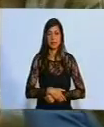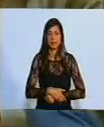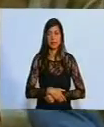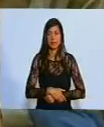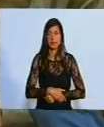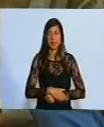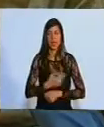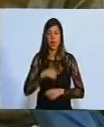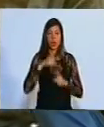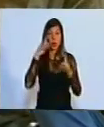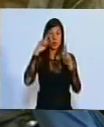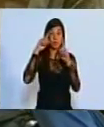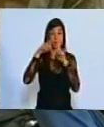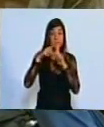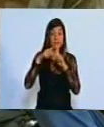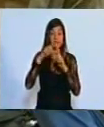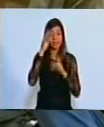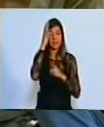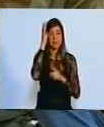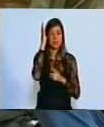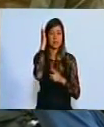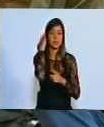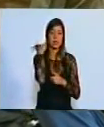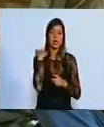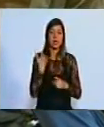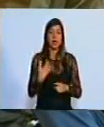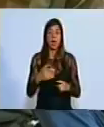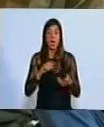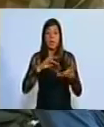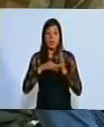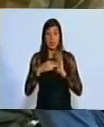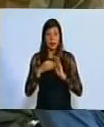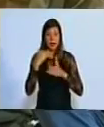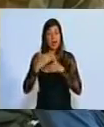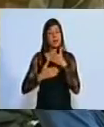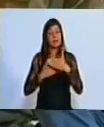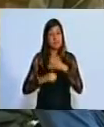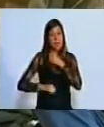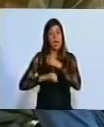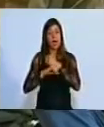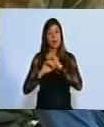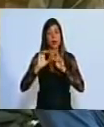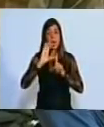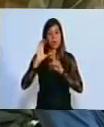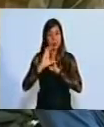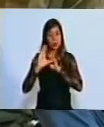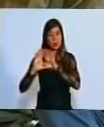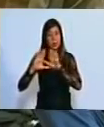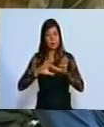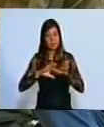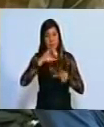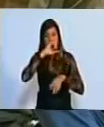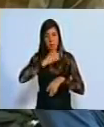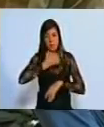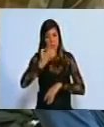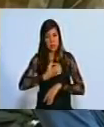Nuestro reto en ese sentido es acompañar los procesos por reivindicar nuestros valores auténticamente venezolanos, cuestionando